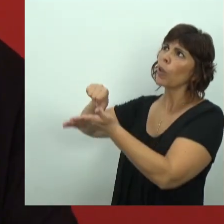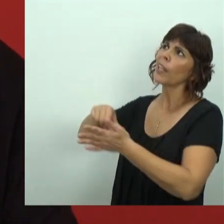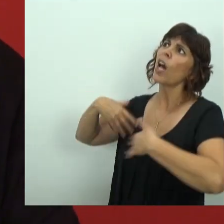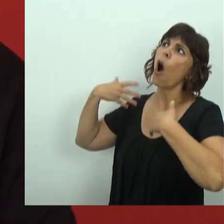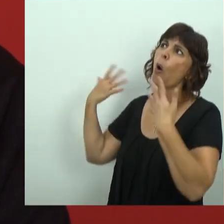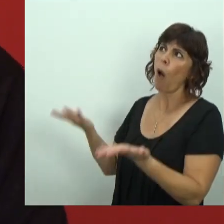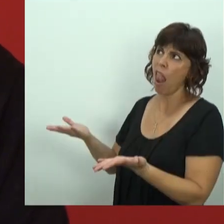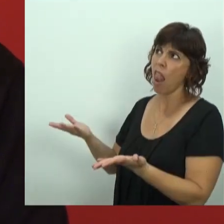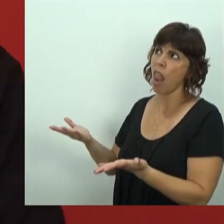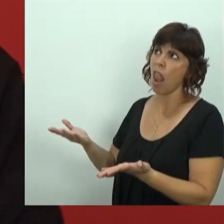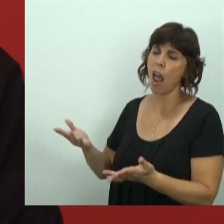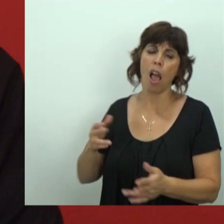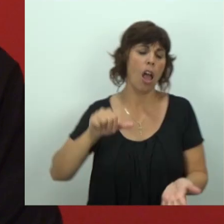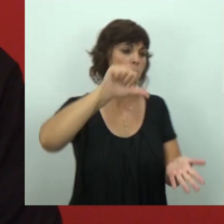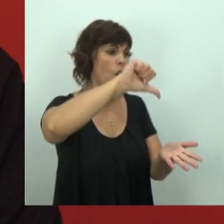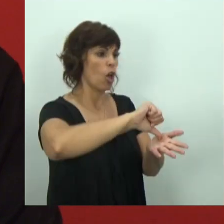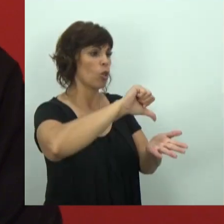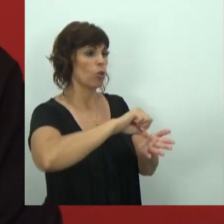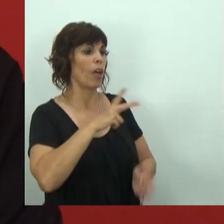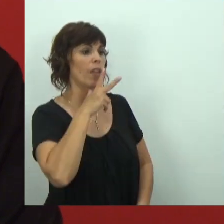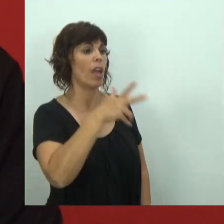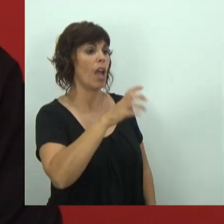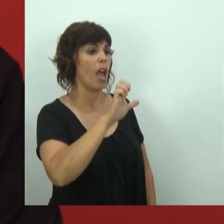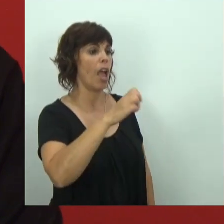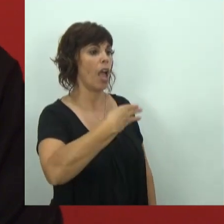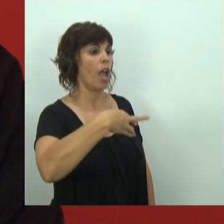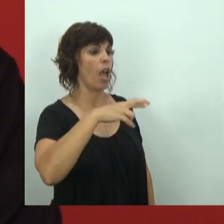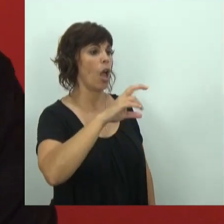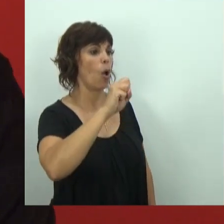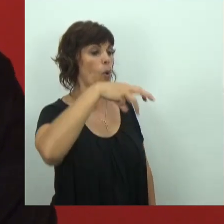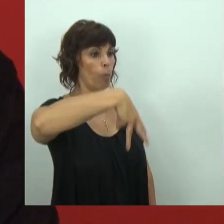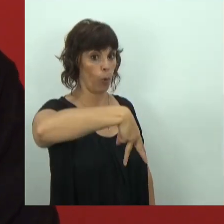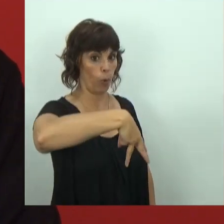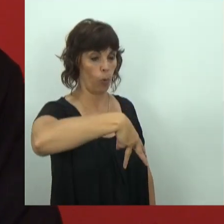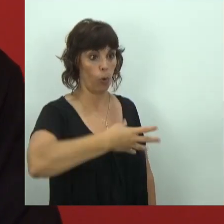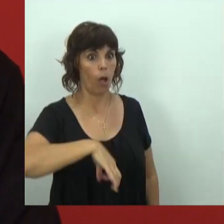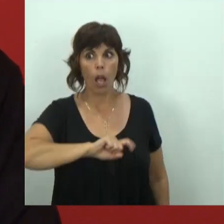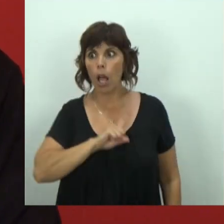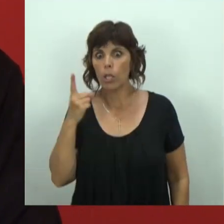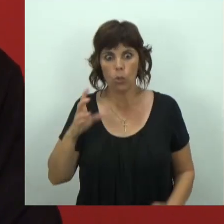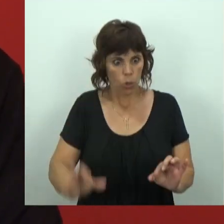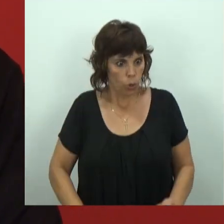dónde quiere que suba? Y él le dijo, a Hebrón. El Señor siempre te contesta.